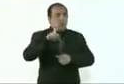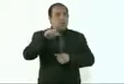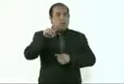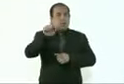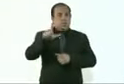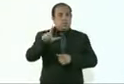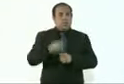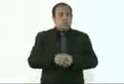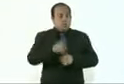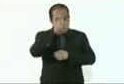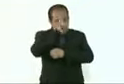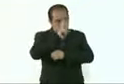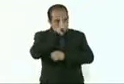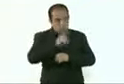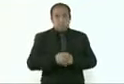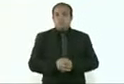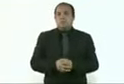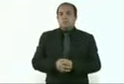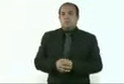esta asesoría?